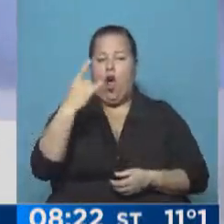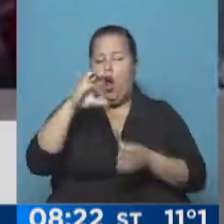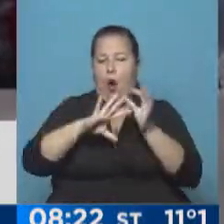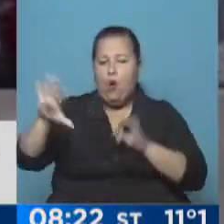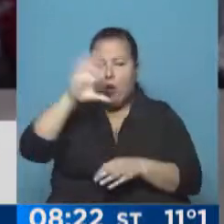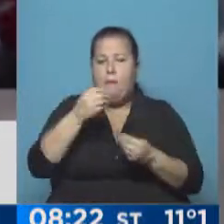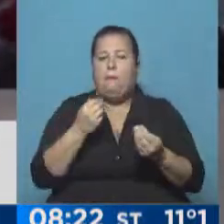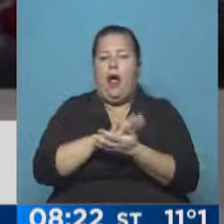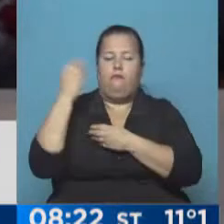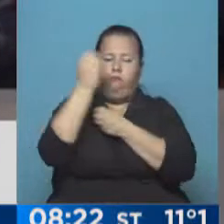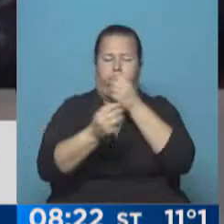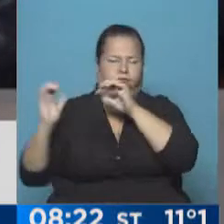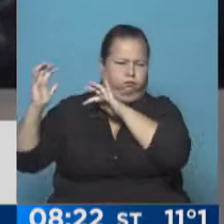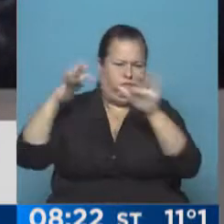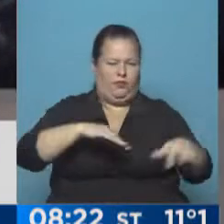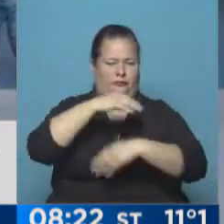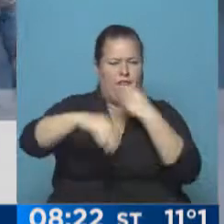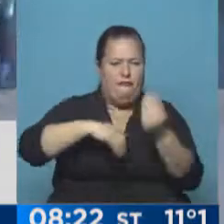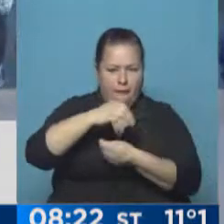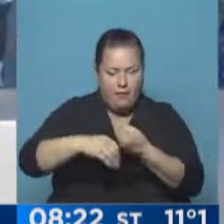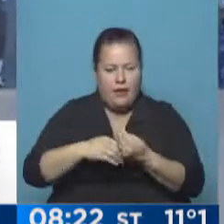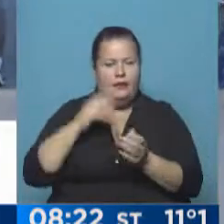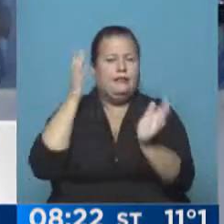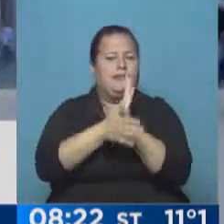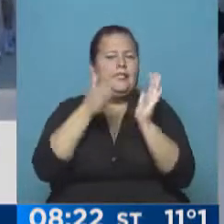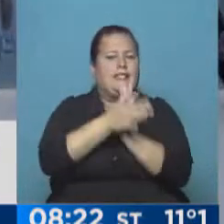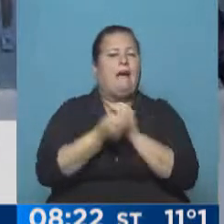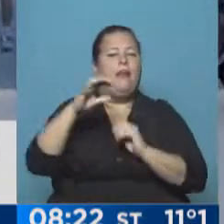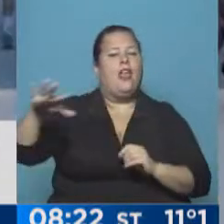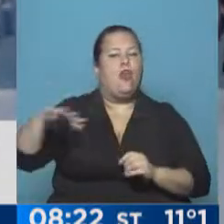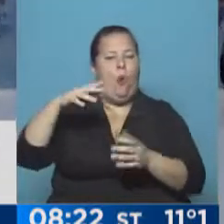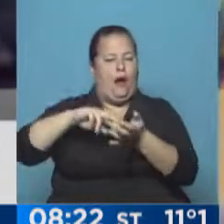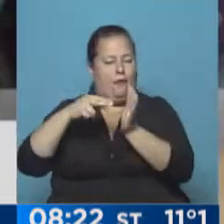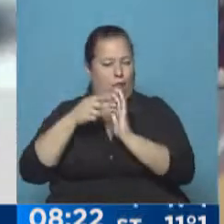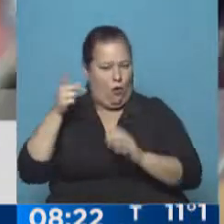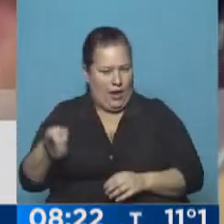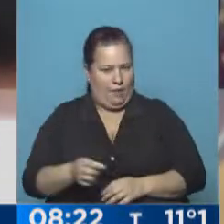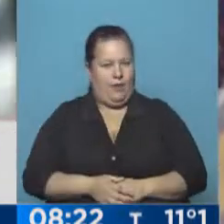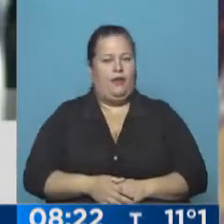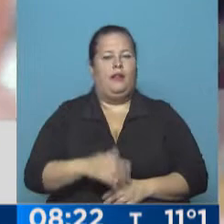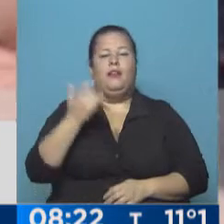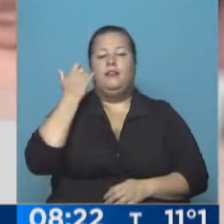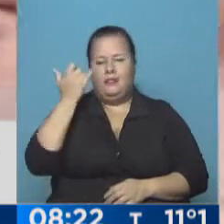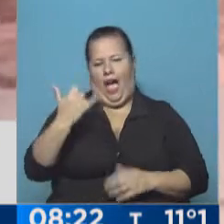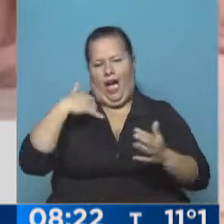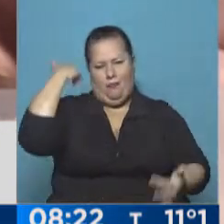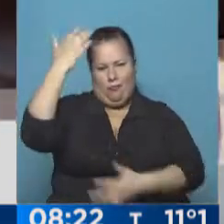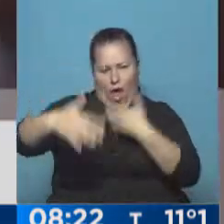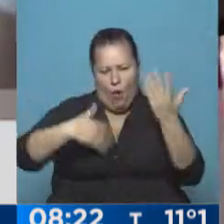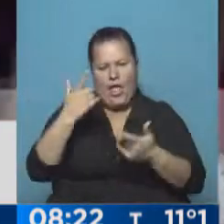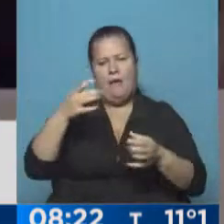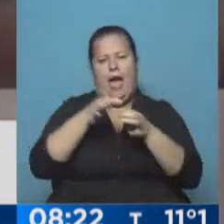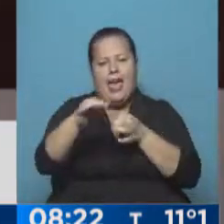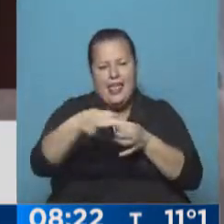para afrontar la llegada masiva de familias que huyen de las zonas en conflicto, lo que ya provocó incidentes en